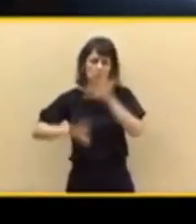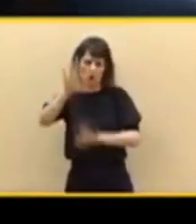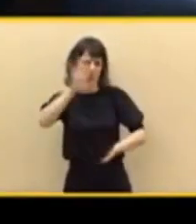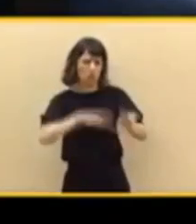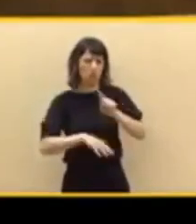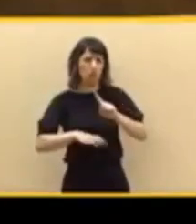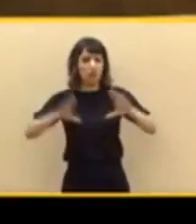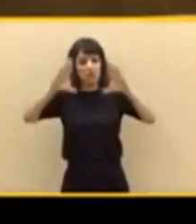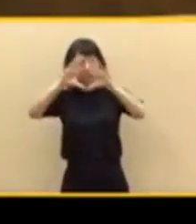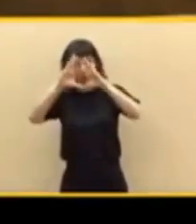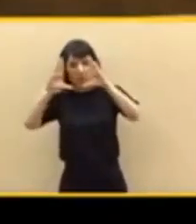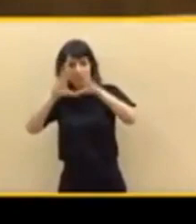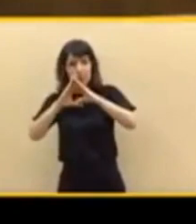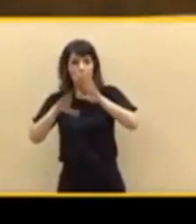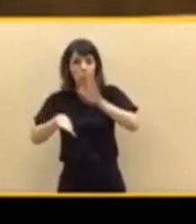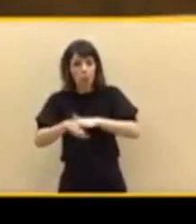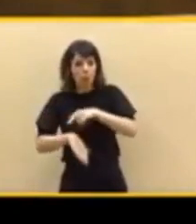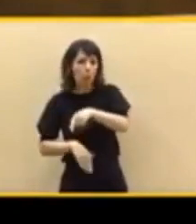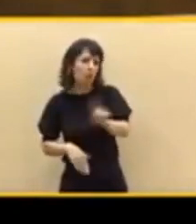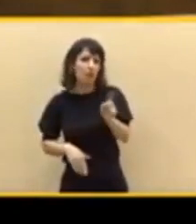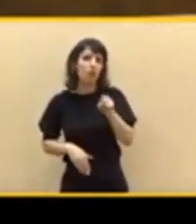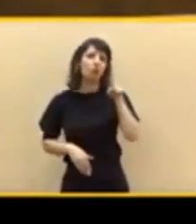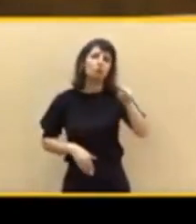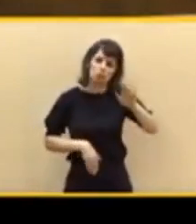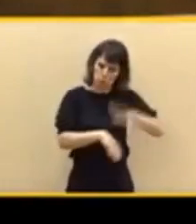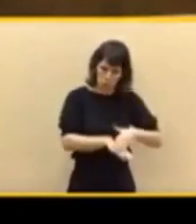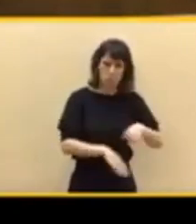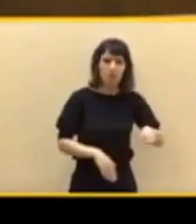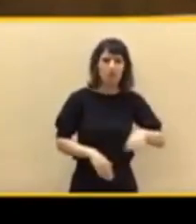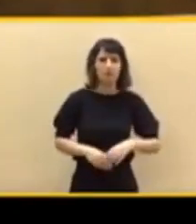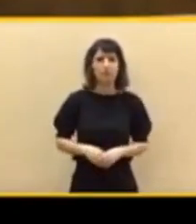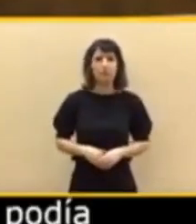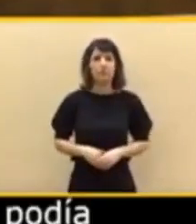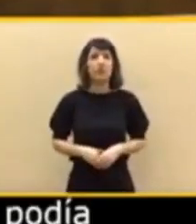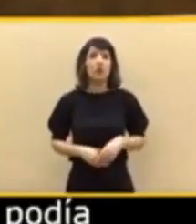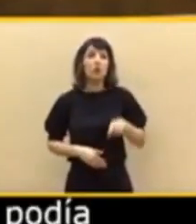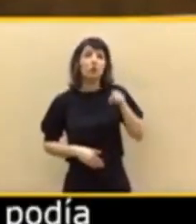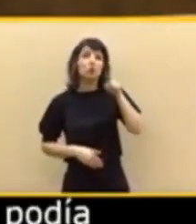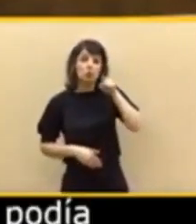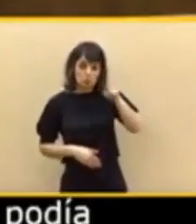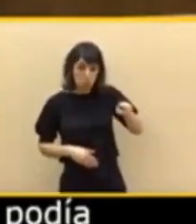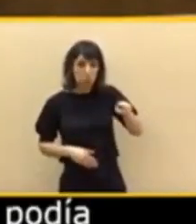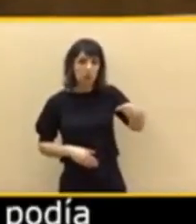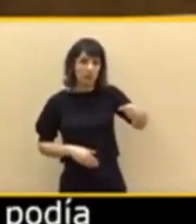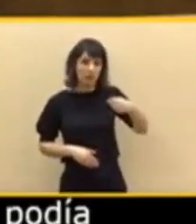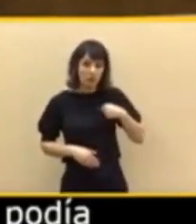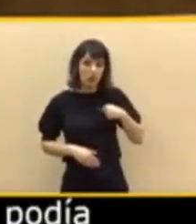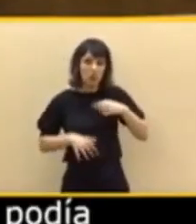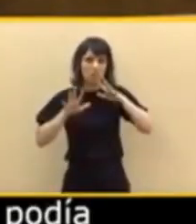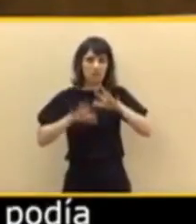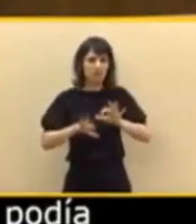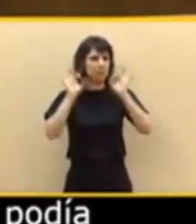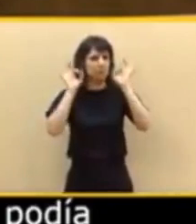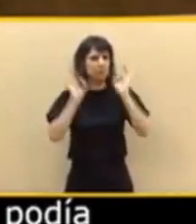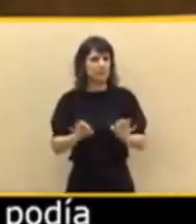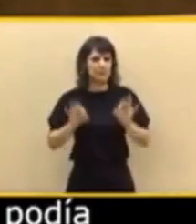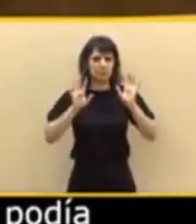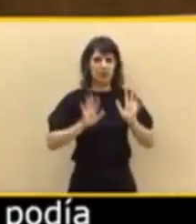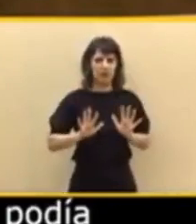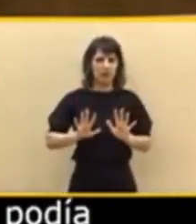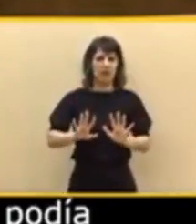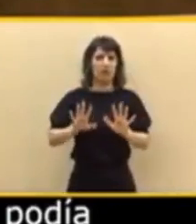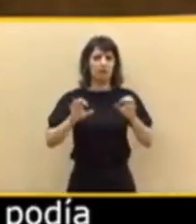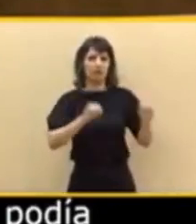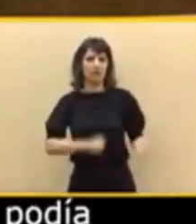feminismo no es culpable. Usted, sí. Usted y yo acudimos a la misma manifestación en defensa de la mujer y